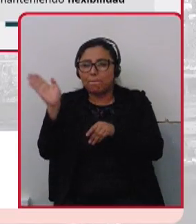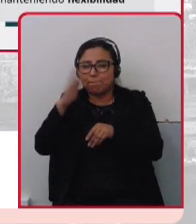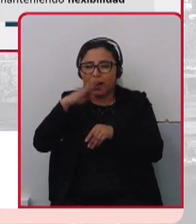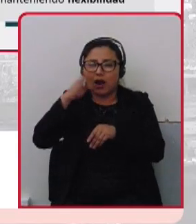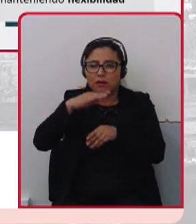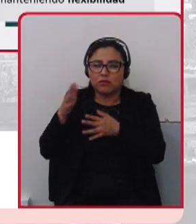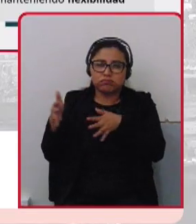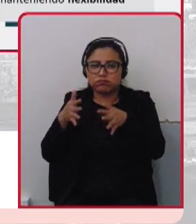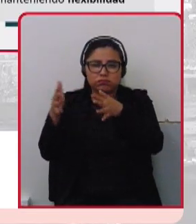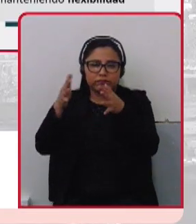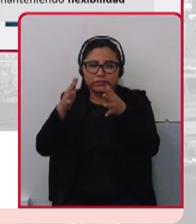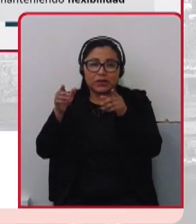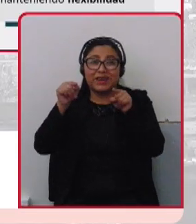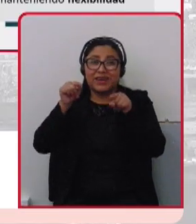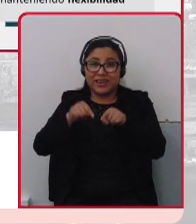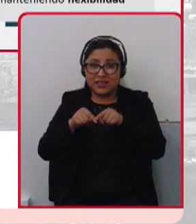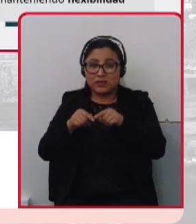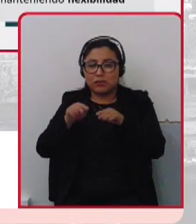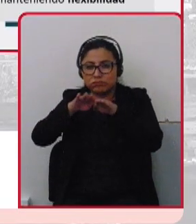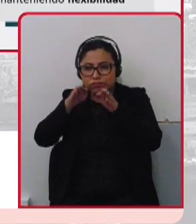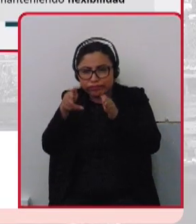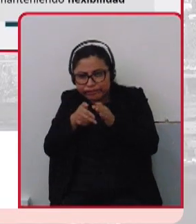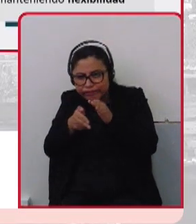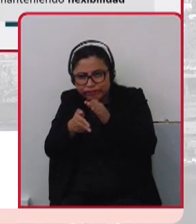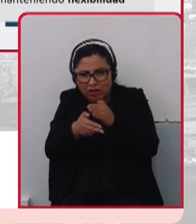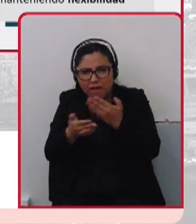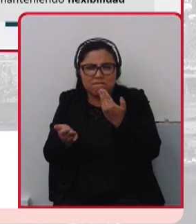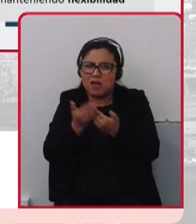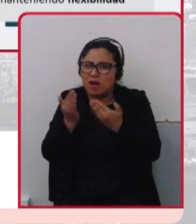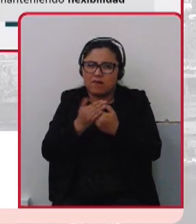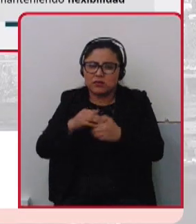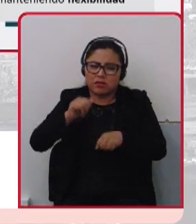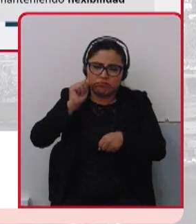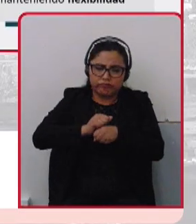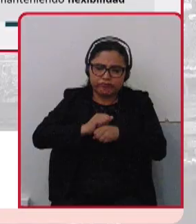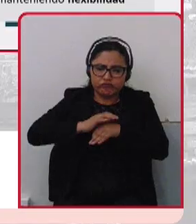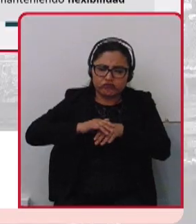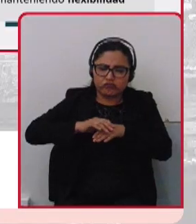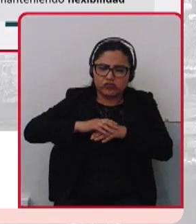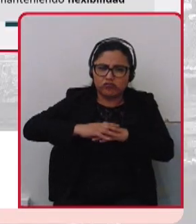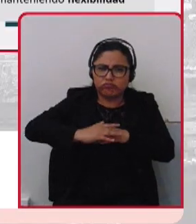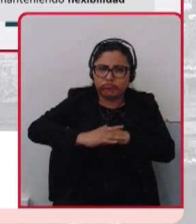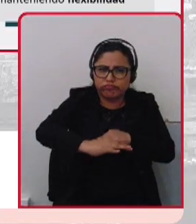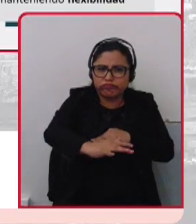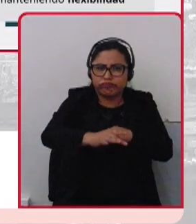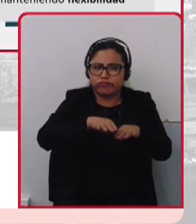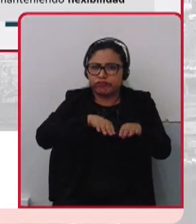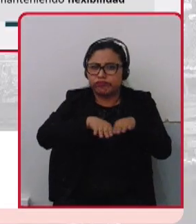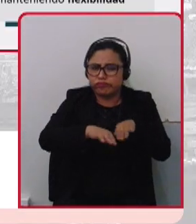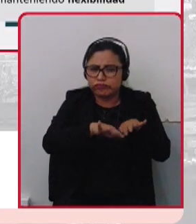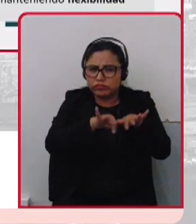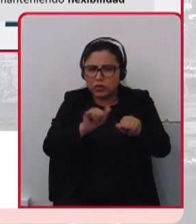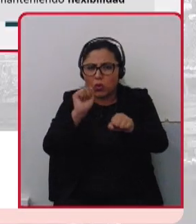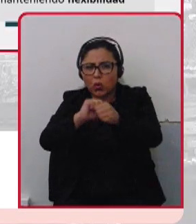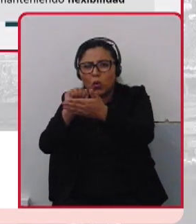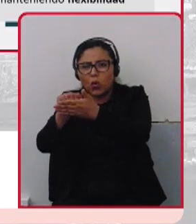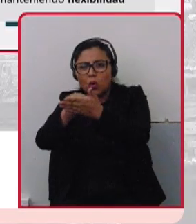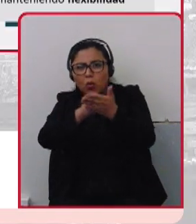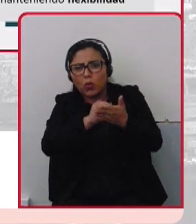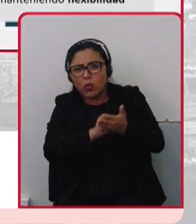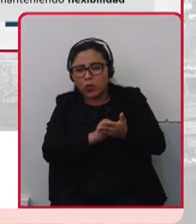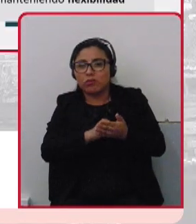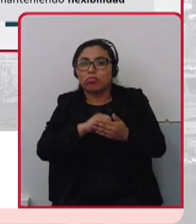la carpeta de rodado de un túnel es más fácil de pavimentarla, asfaltarla o hacerle una losa rígida, ¿no? Y esto tiene un